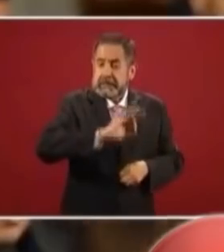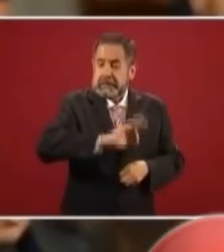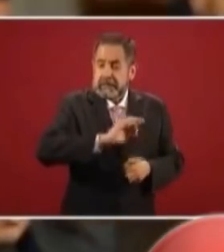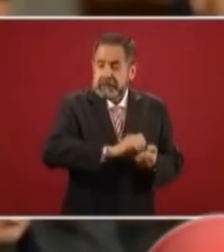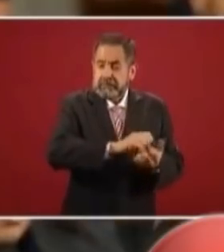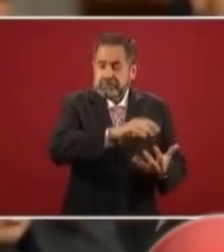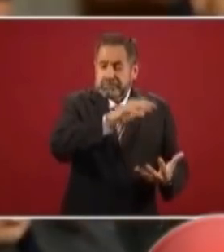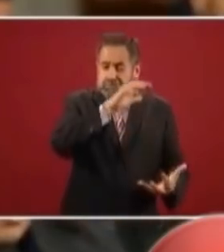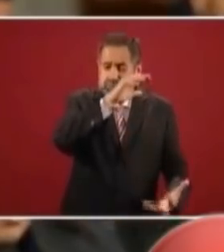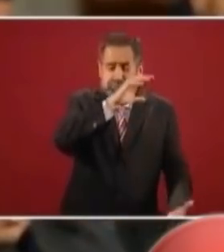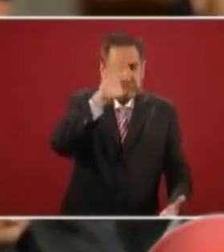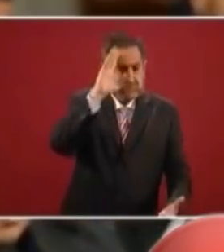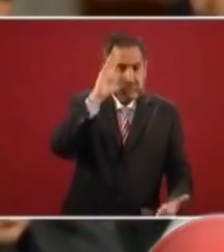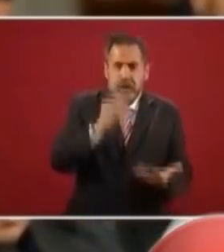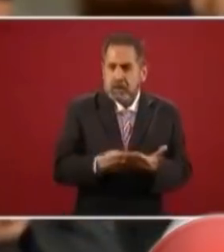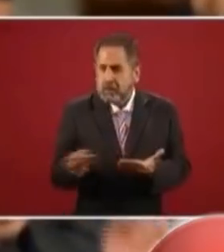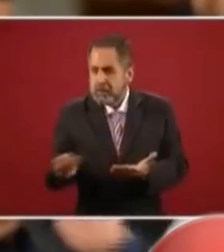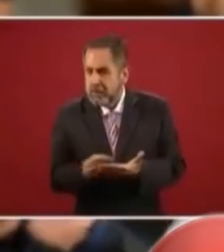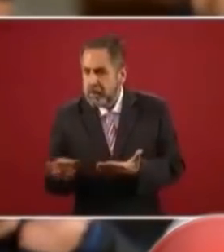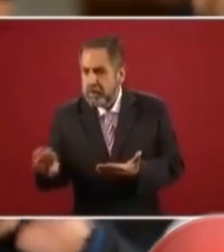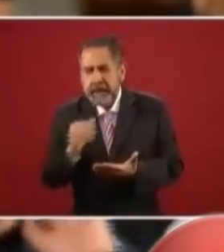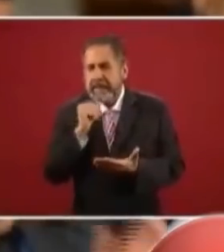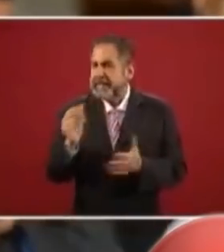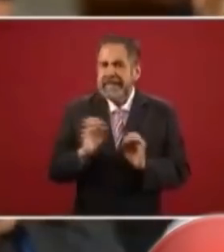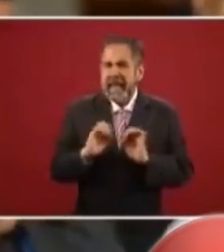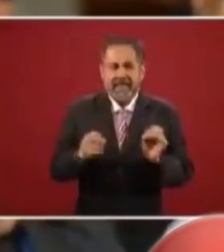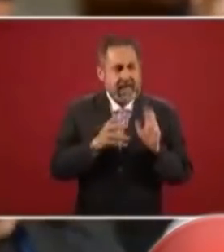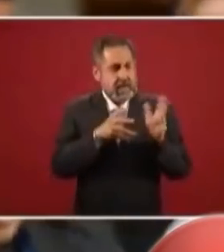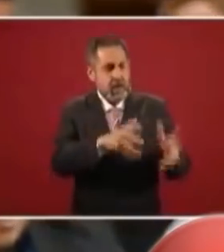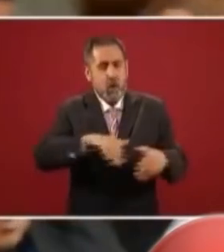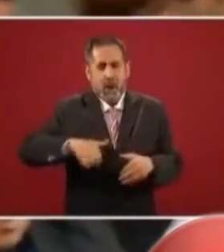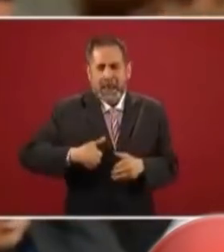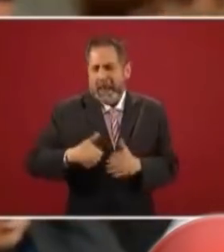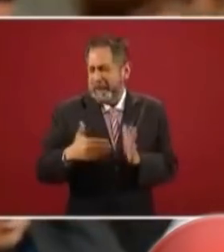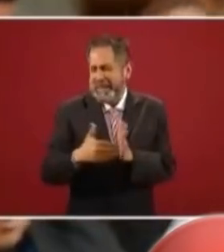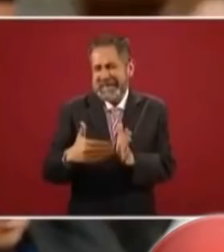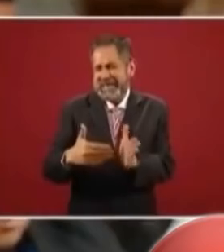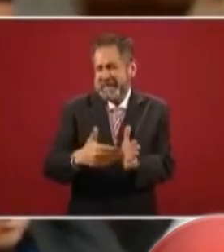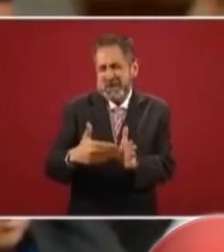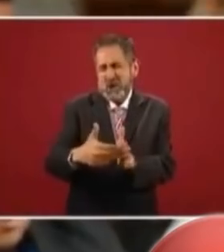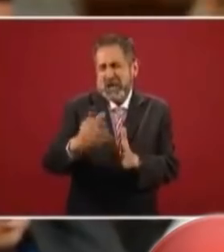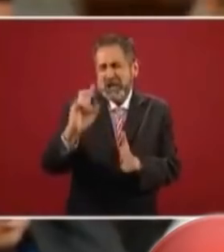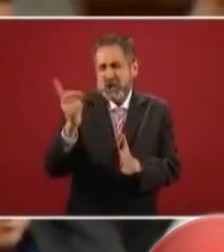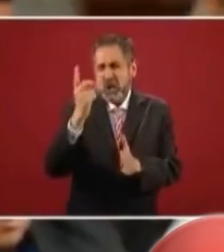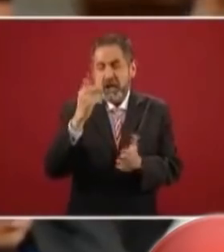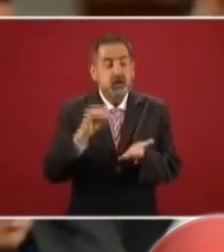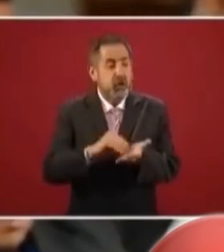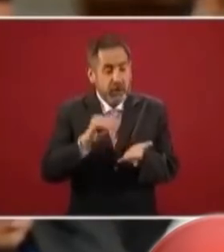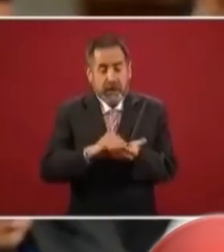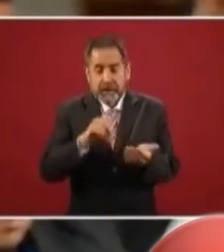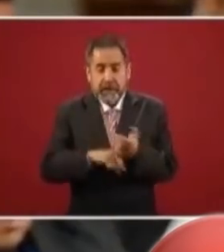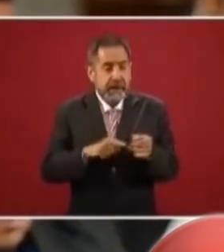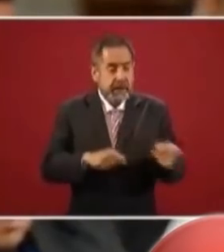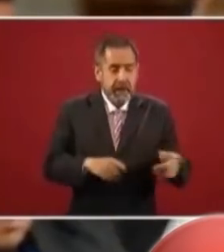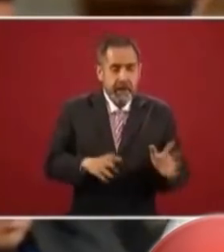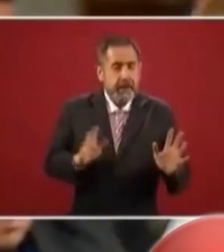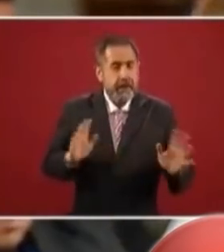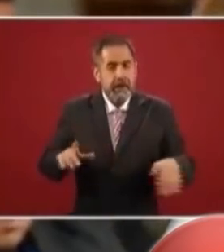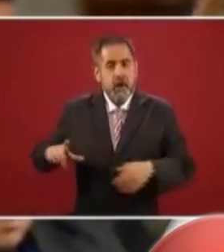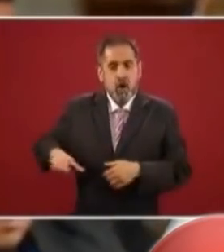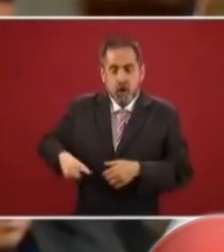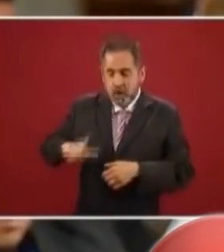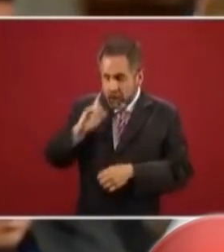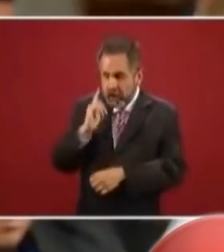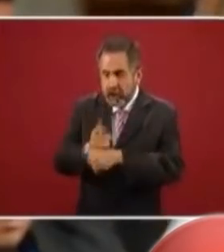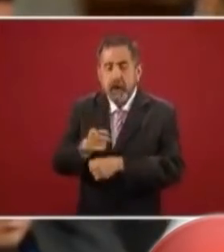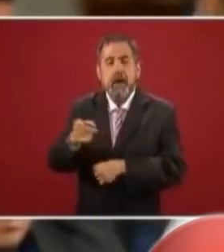centavo de esos rendimientos, que son inversiones en miles de millones de dólares. Es decir, ya el gobierno le da toma